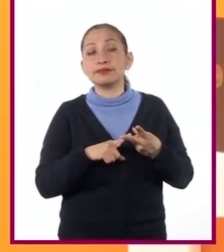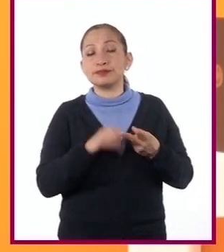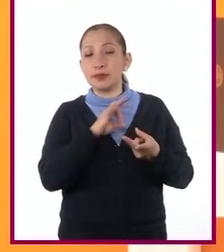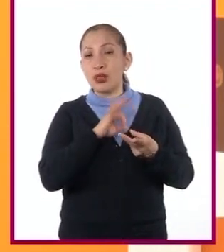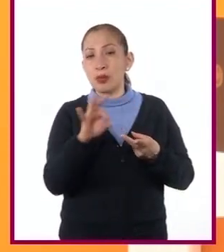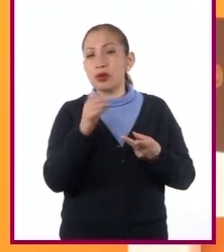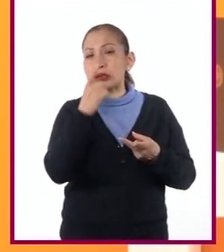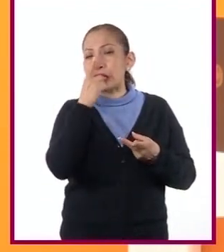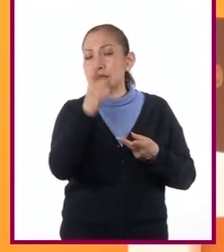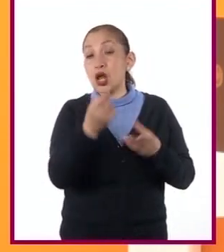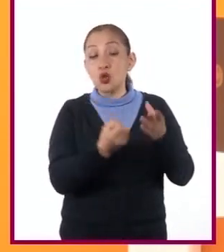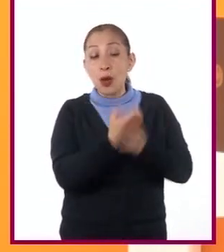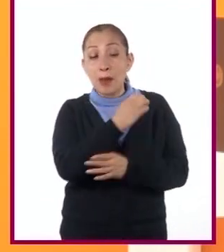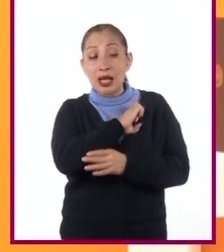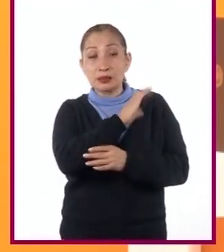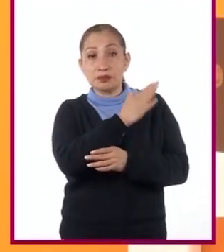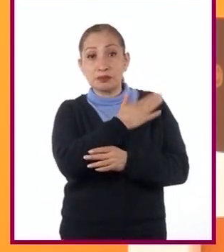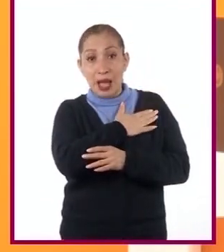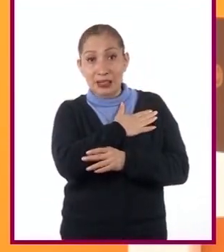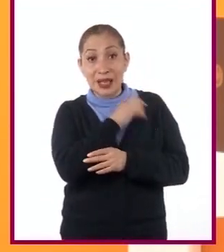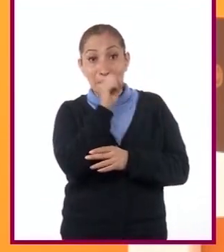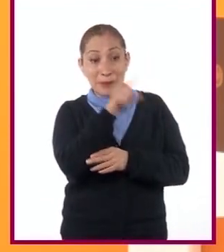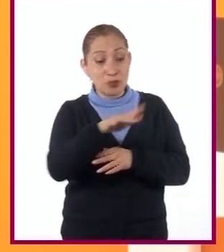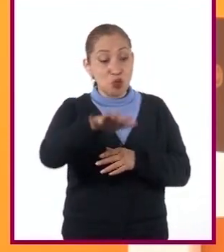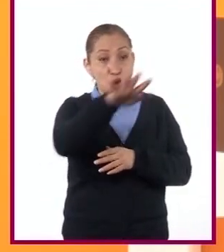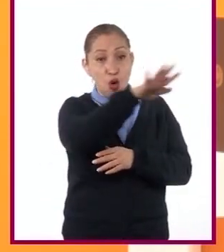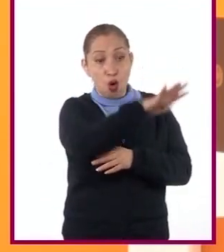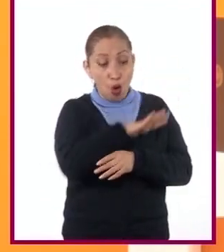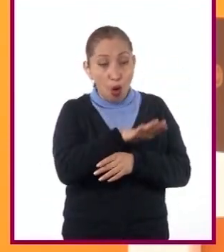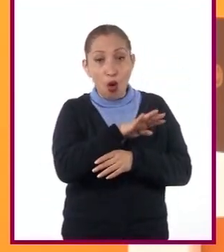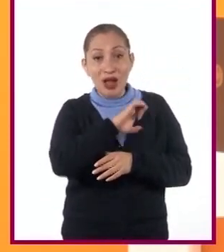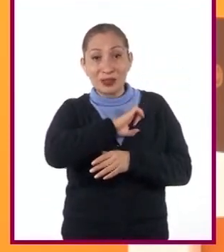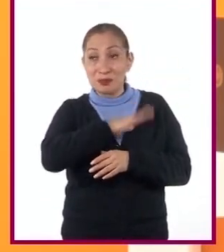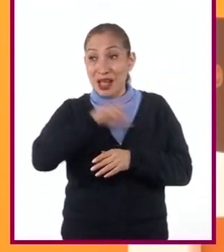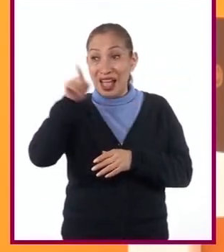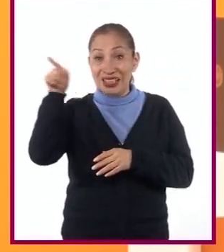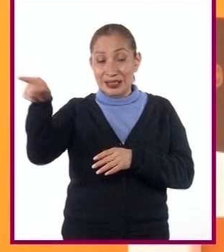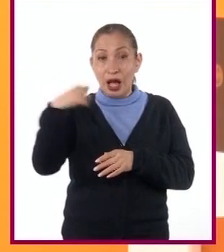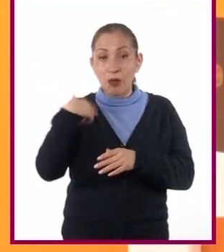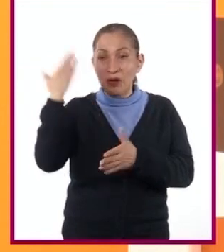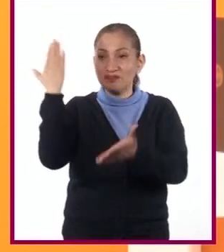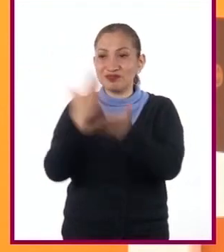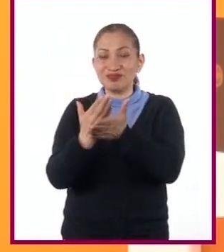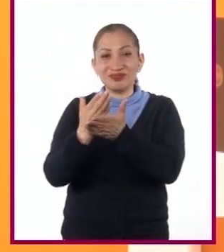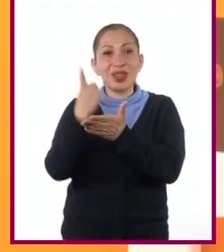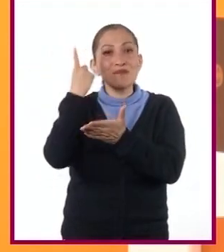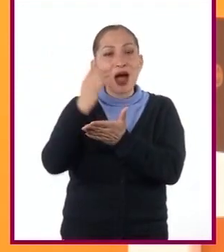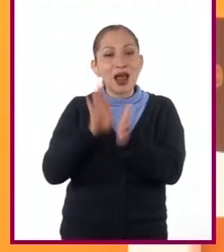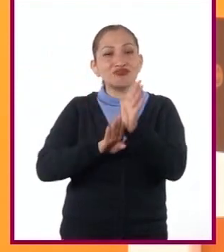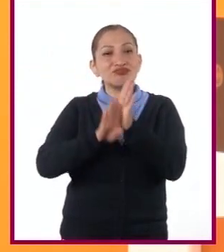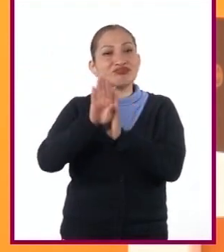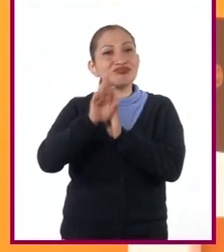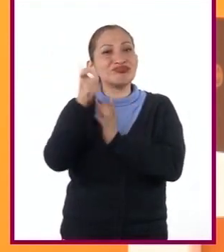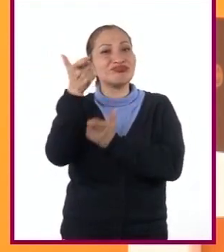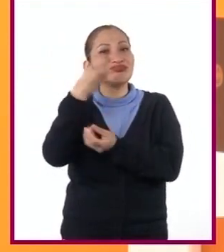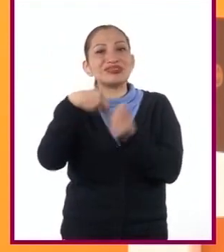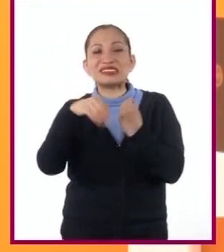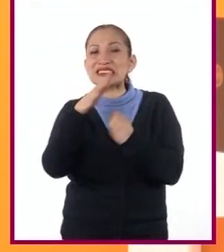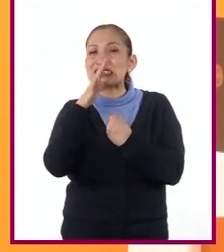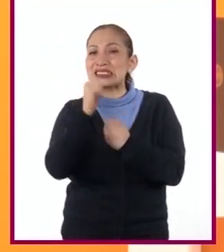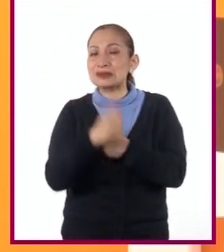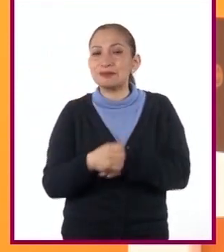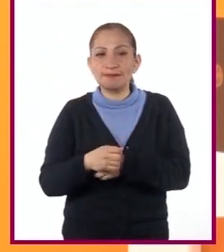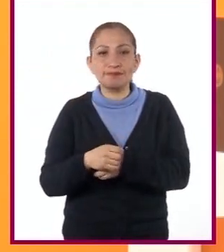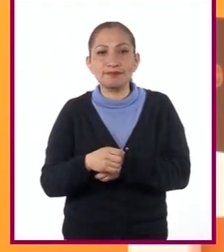Podemos concluir que Nueva España encontró en su metrópoli, España, un freno para desarrollarse